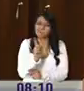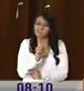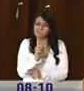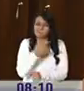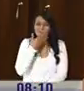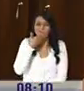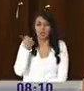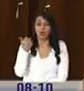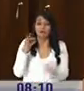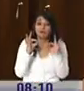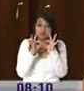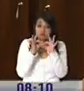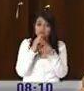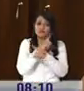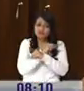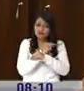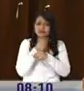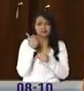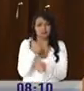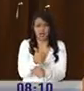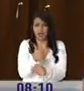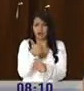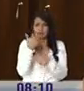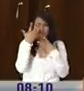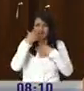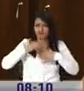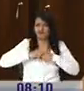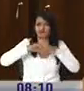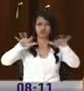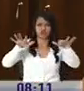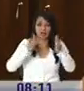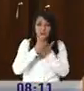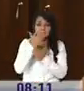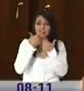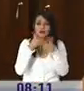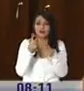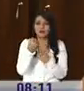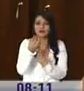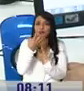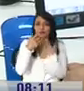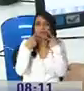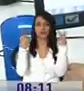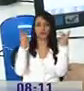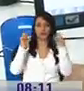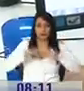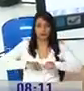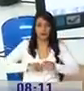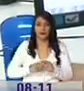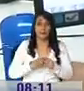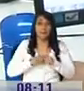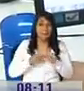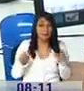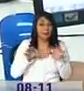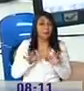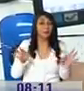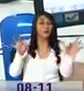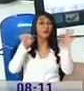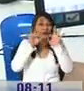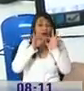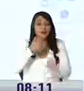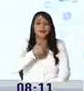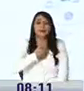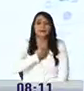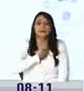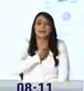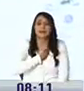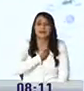redes sociales son un aporte maravilloso a la acceso a la libre información pública en lo que se debería trabajar más dice es